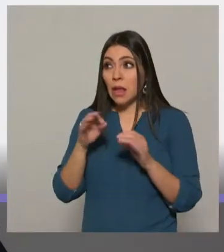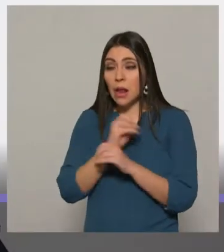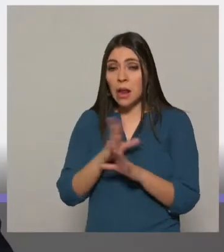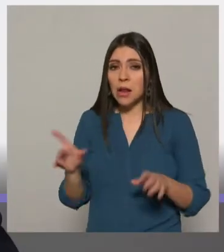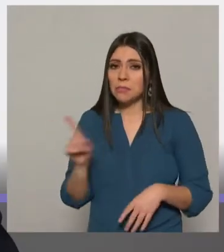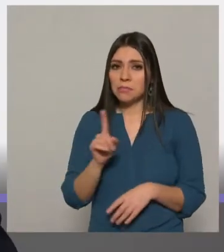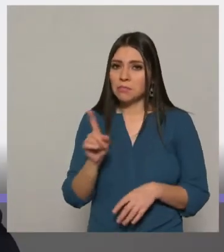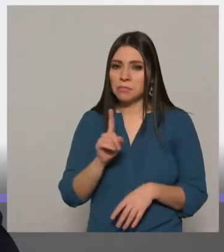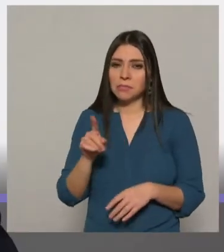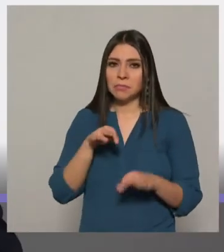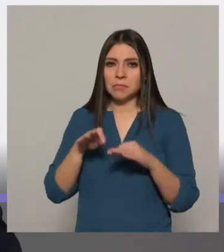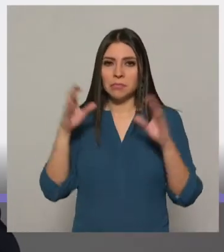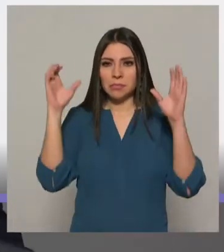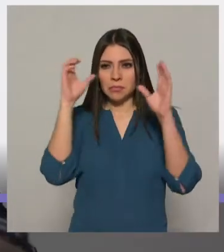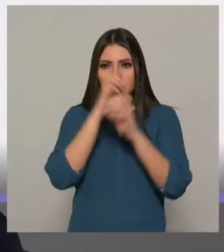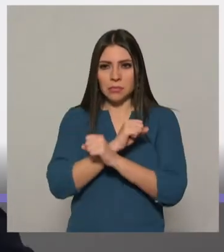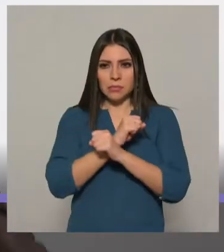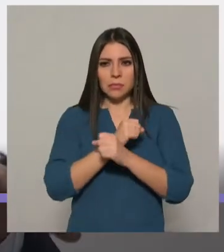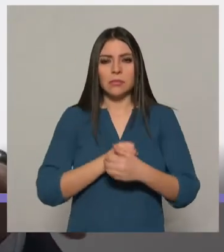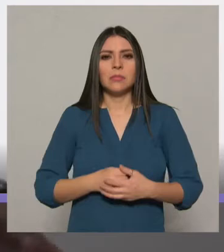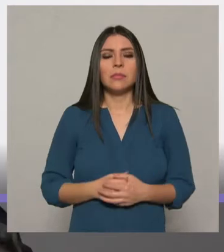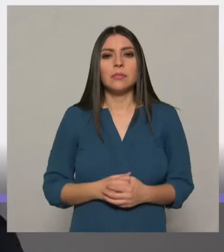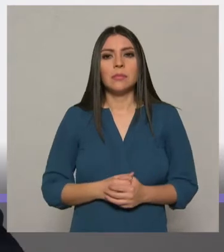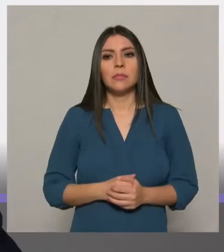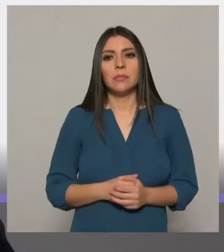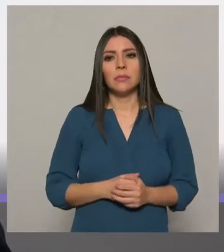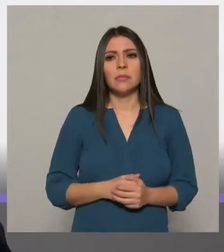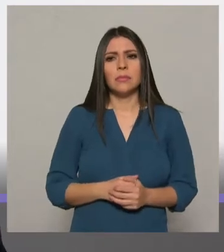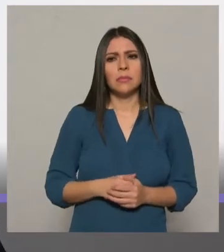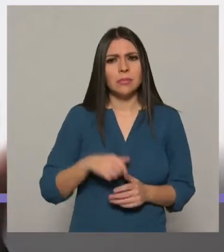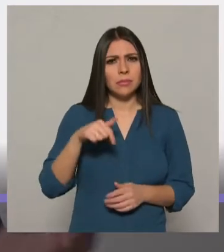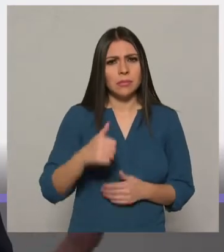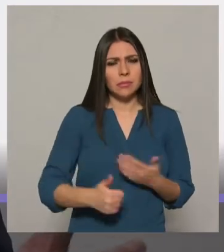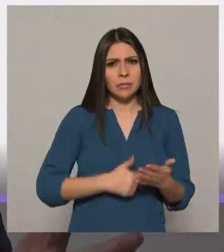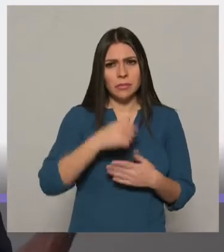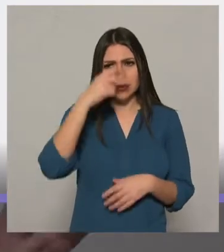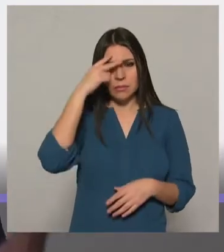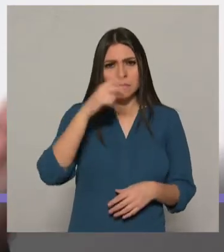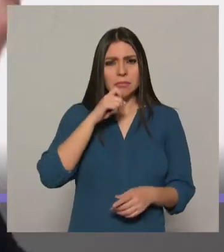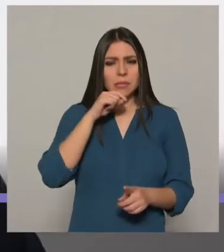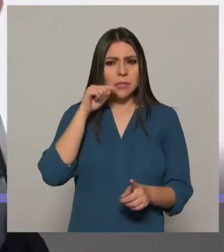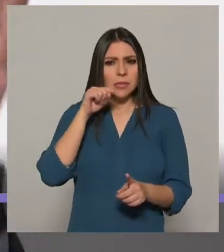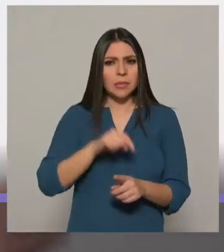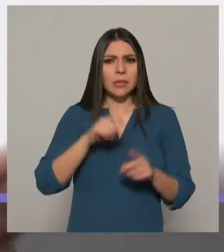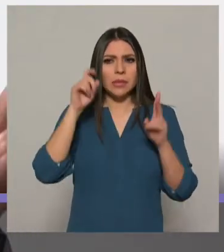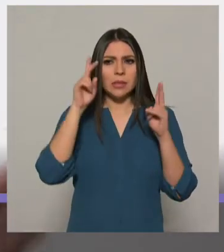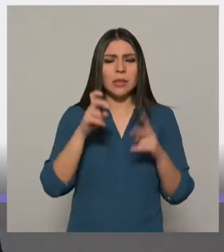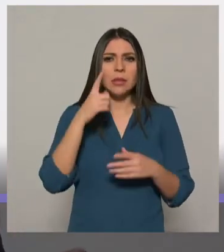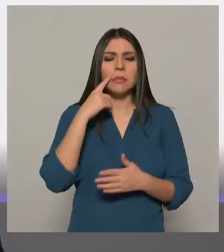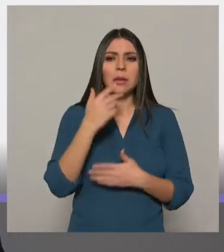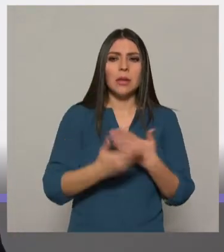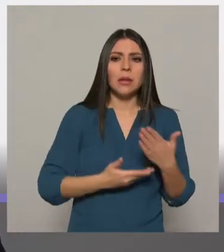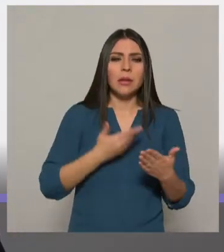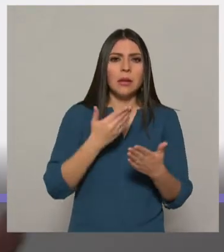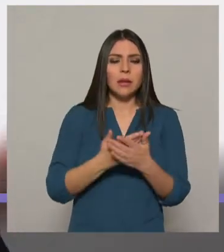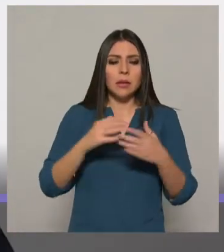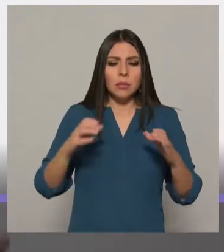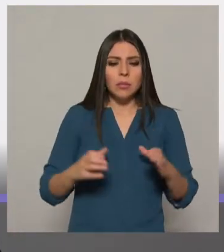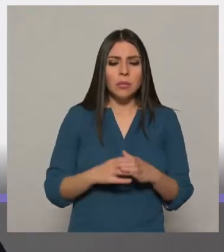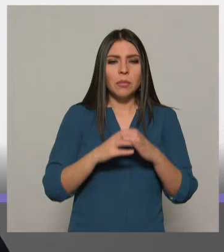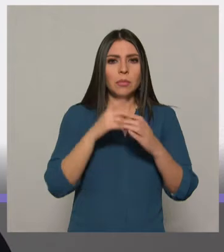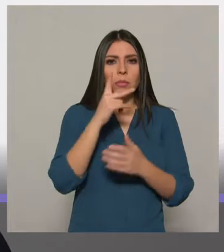Y porque yo creo que el tema de la Ciudad de México tiene que ver con el esquema de un proyecto de nación